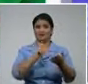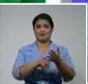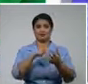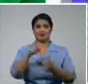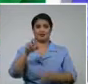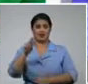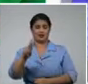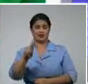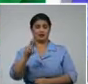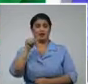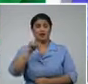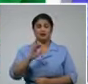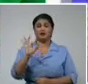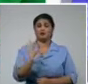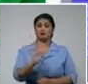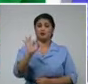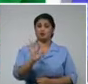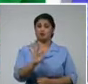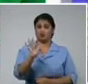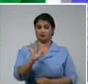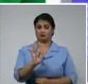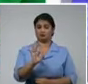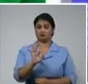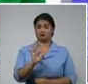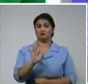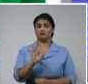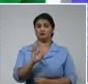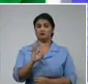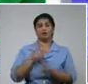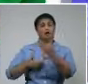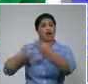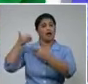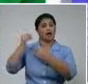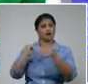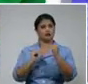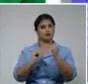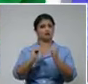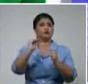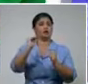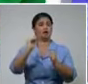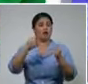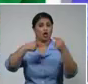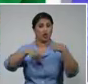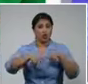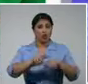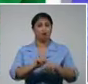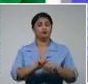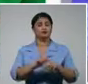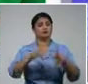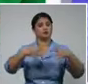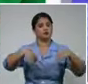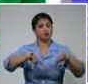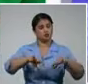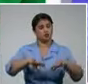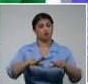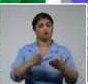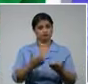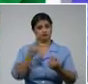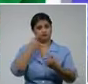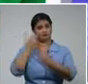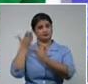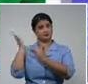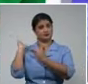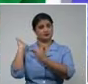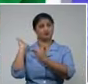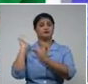un % que fue en un momento determinado superior, hoy es este el comportamiento. En el acumulado es el